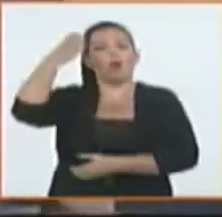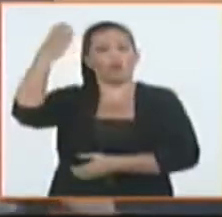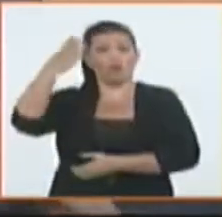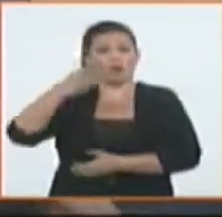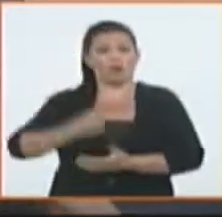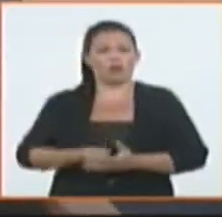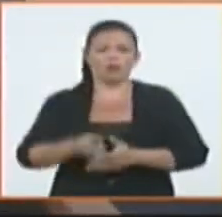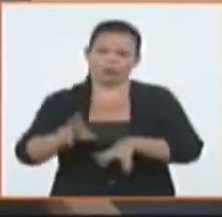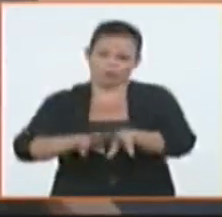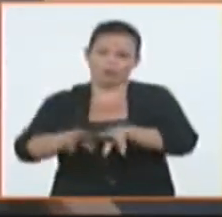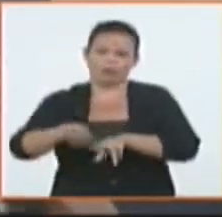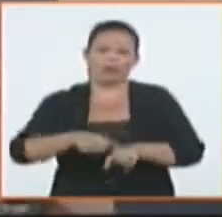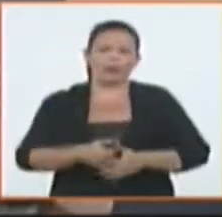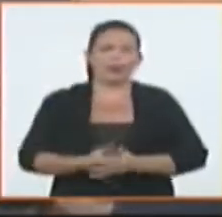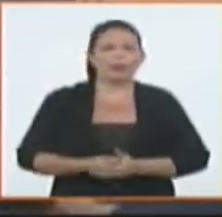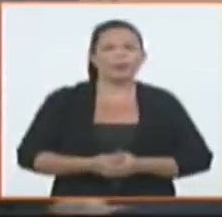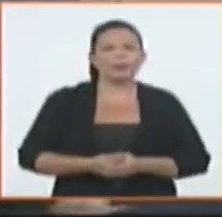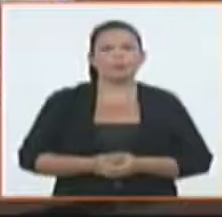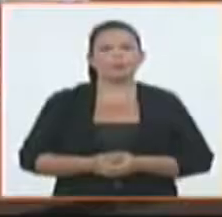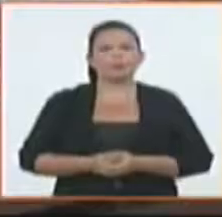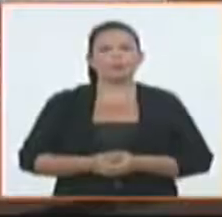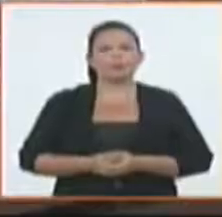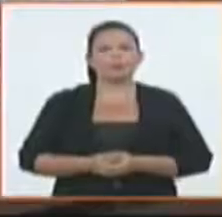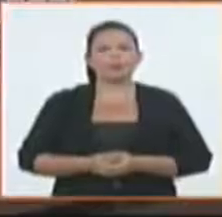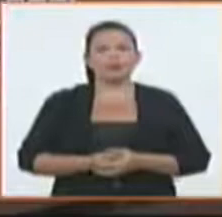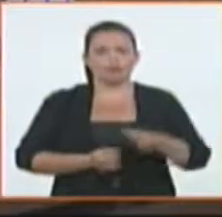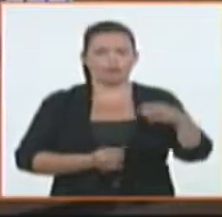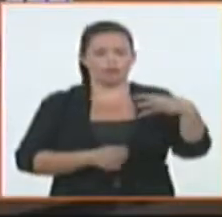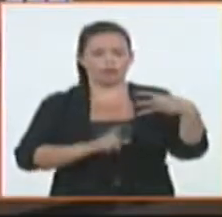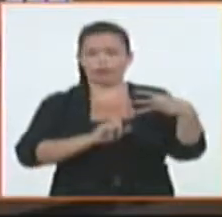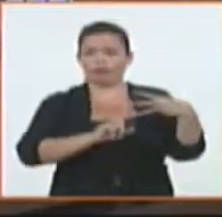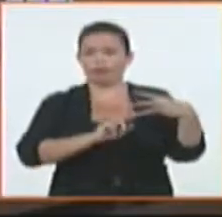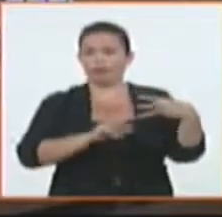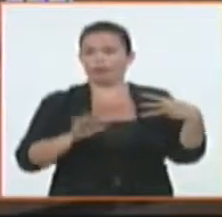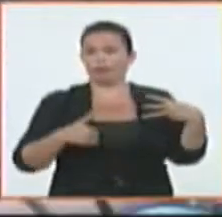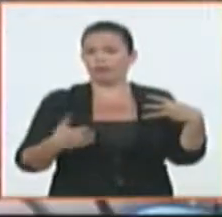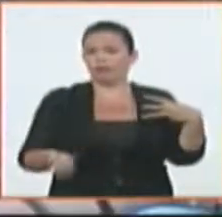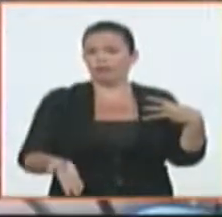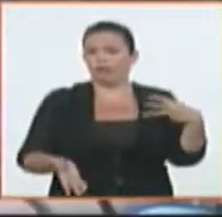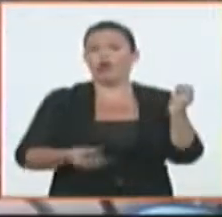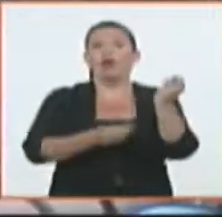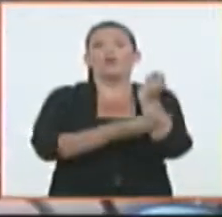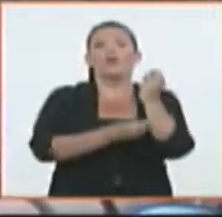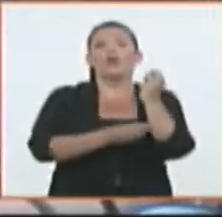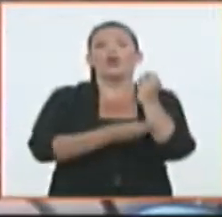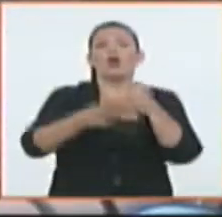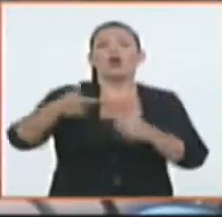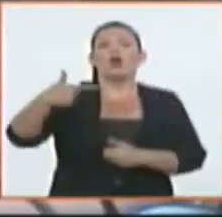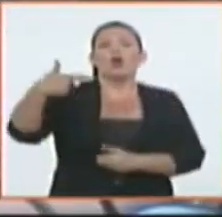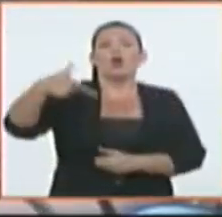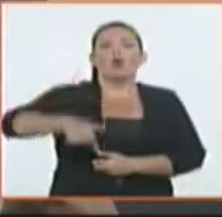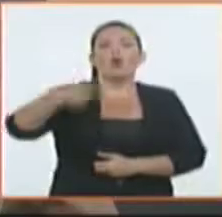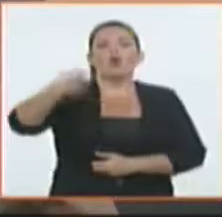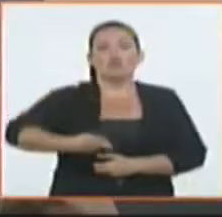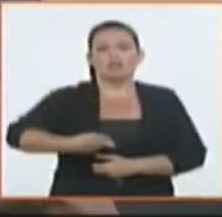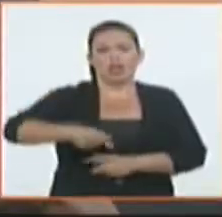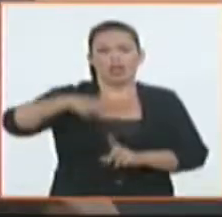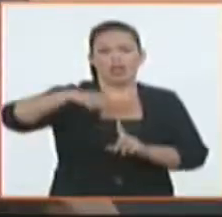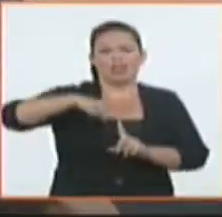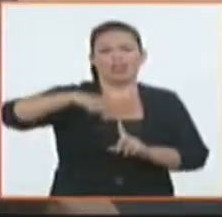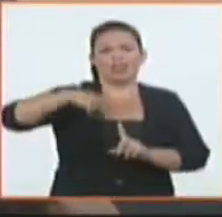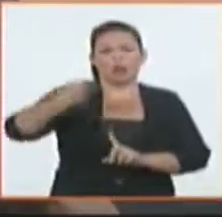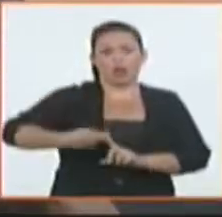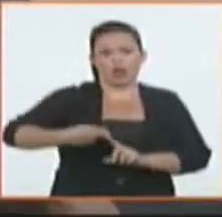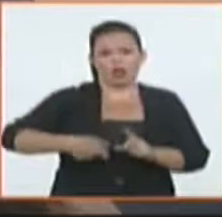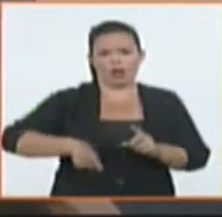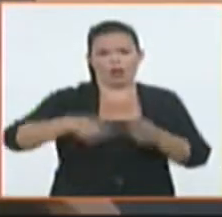administrativa, y el poder judicial en los tribunales. Pero en Cuba no se trabaja con la división de